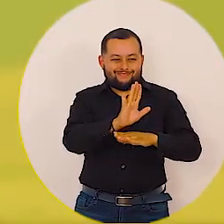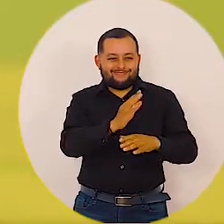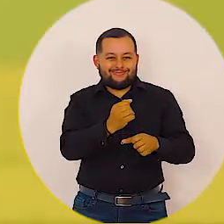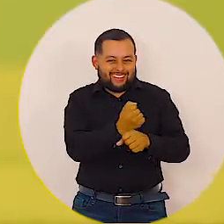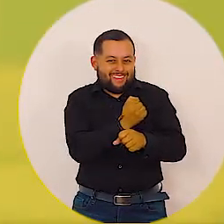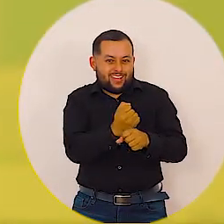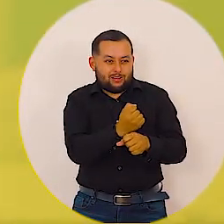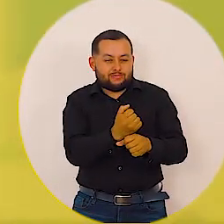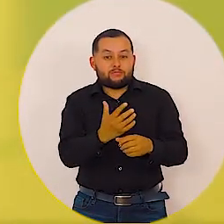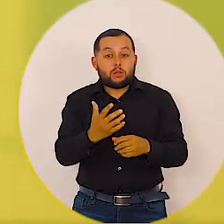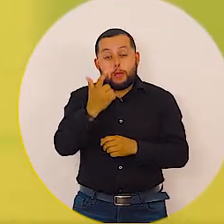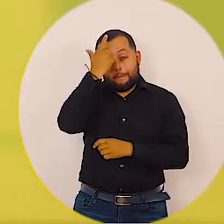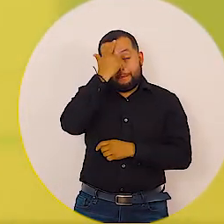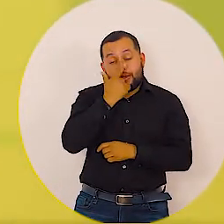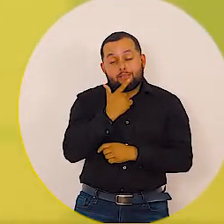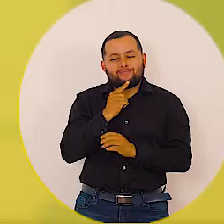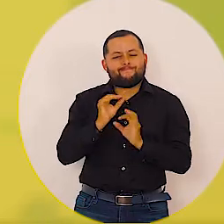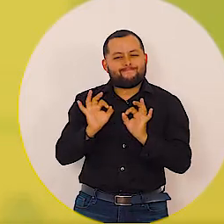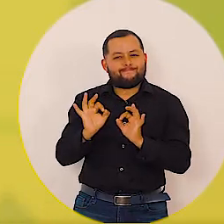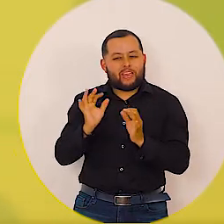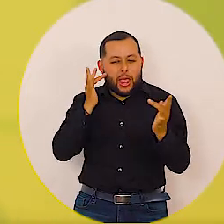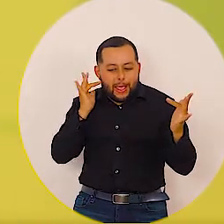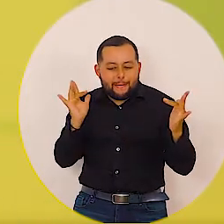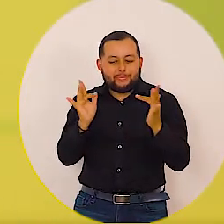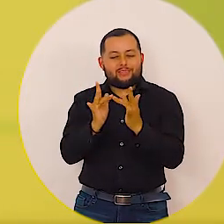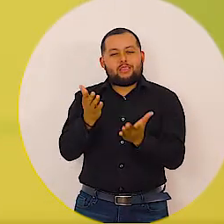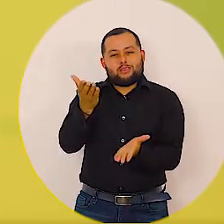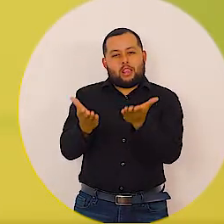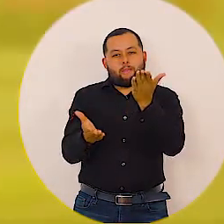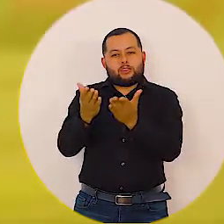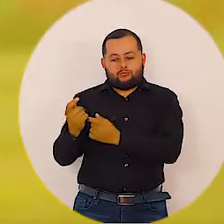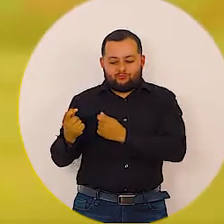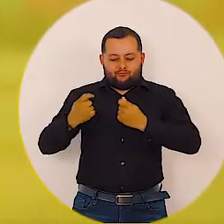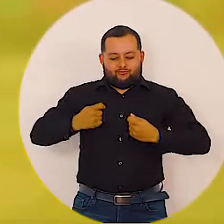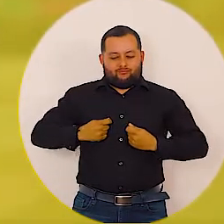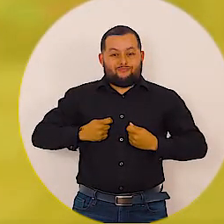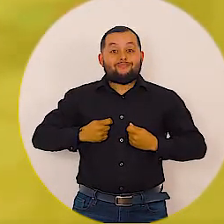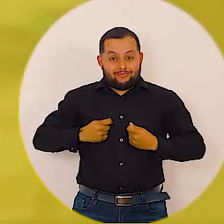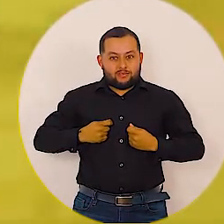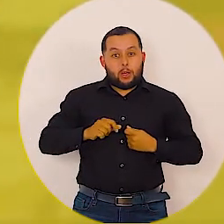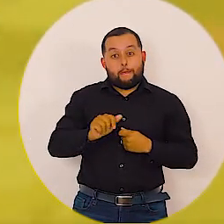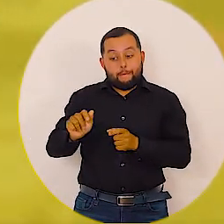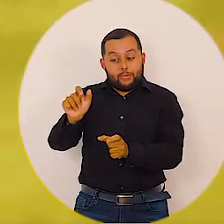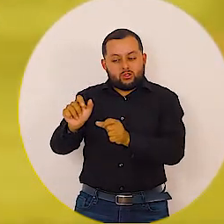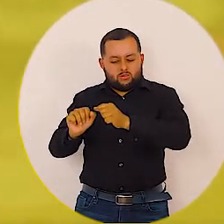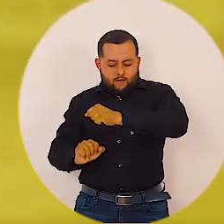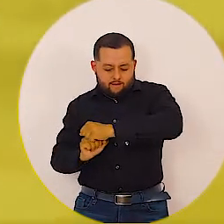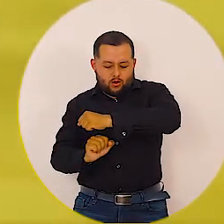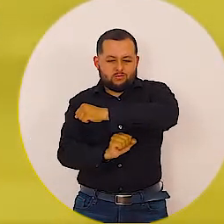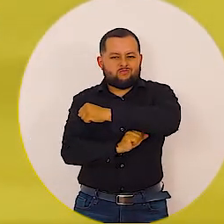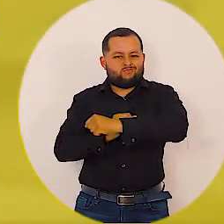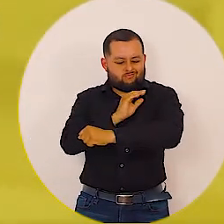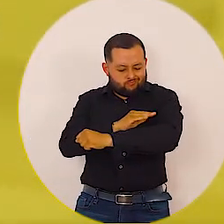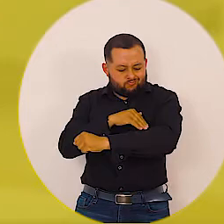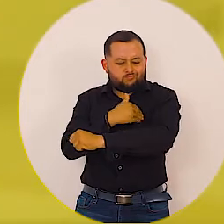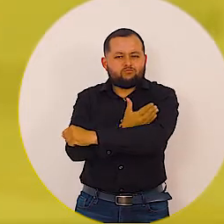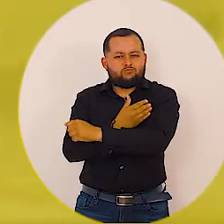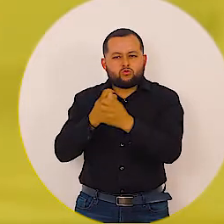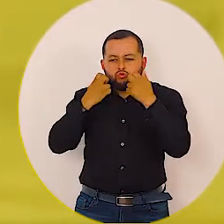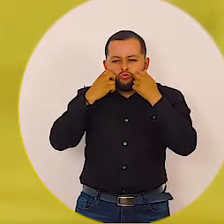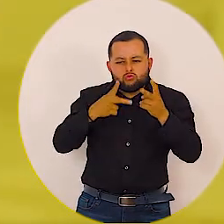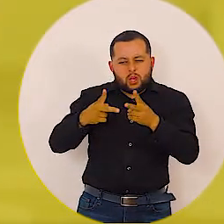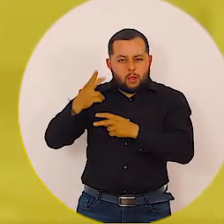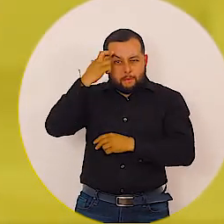empleadoras. Perfiles adecuados según el cargo que requieren ocupar. Personas fortalecidas en capacidades humanas